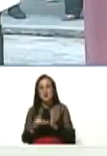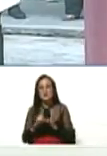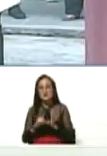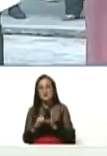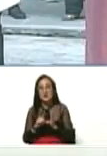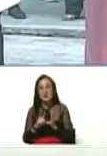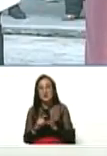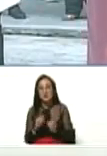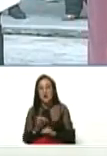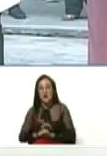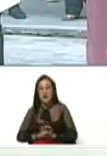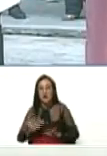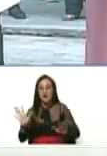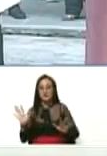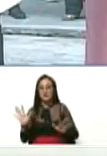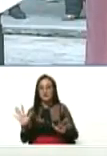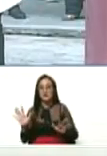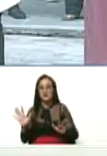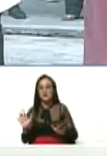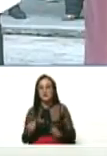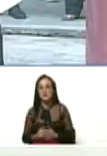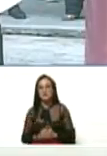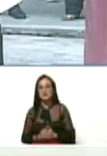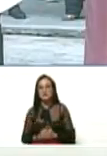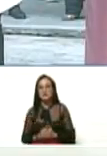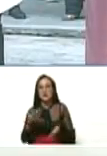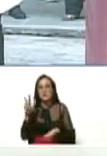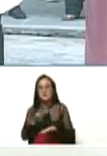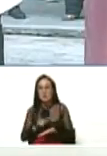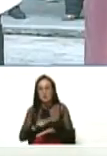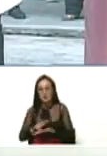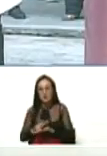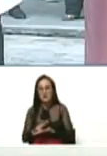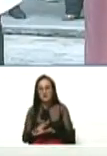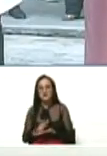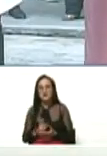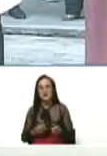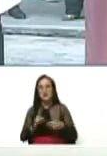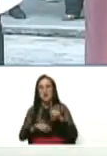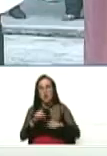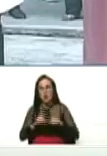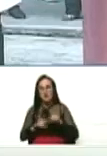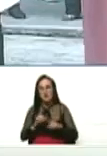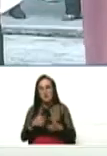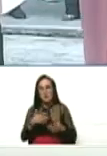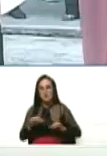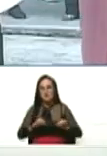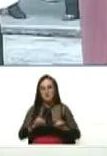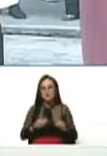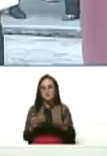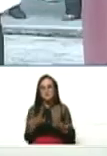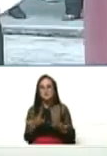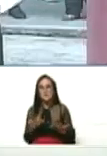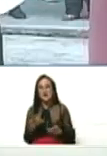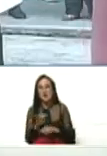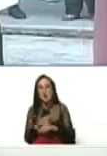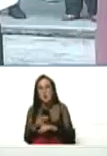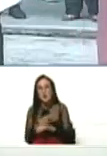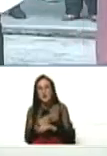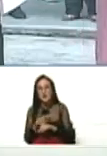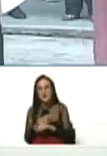estaba grave, grave, grave. Y le aprobé unos recursitos de más para poder actuar. Esta es la ventaja de tener un